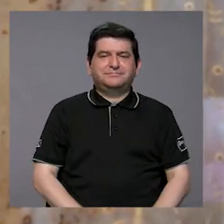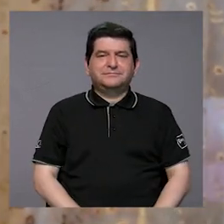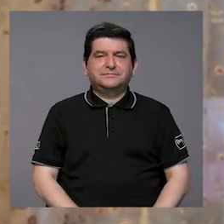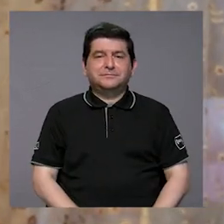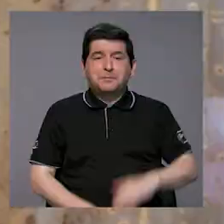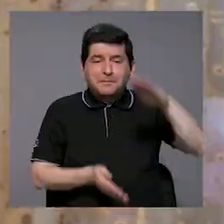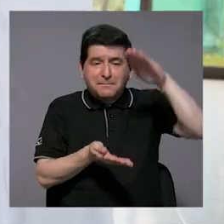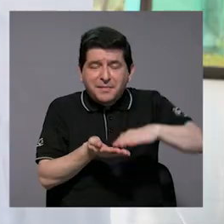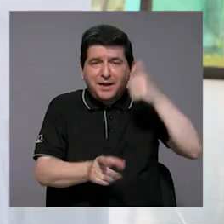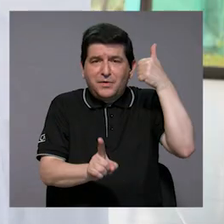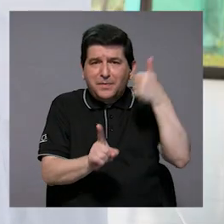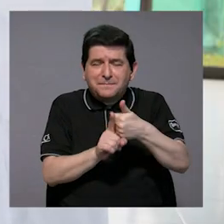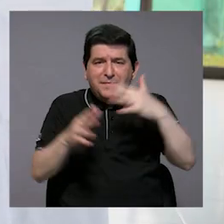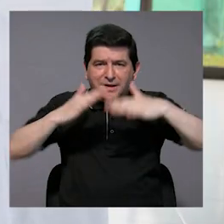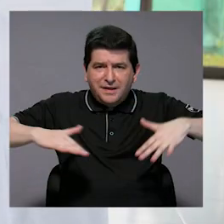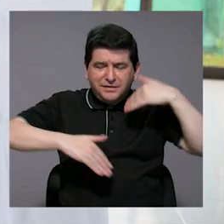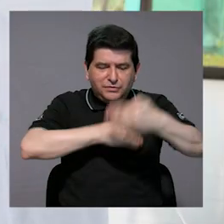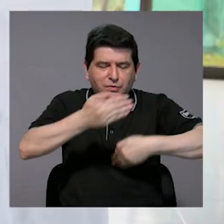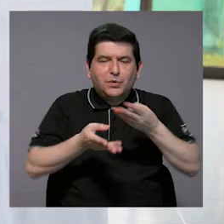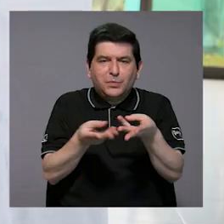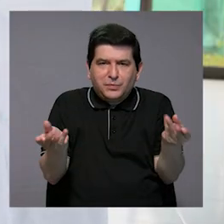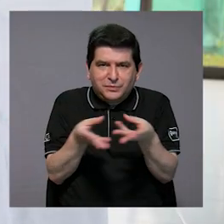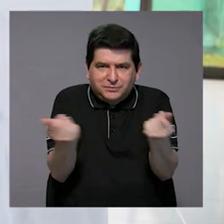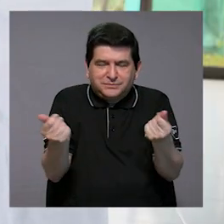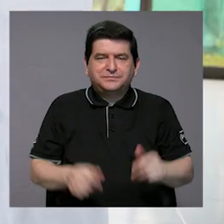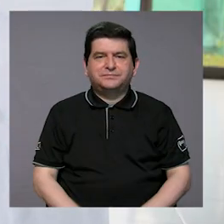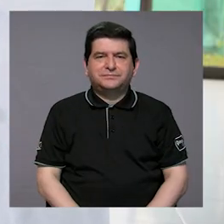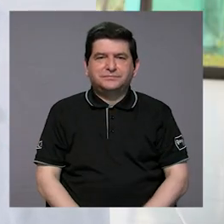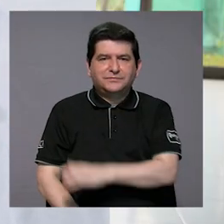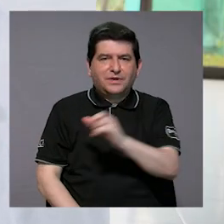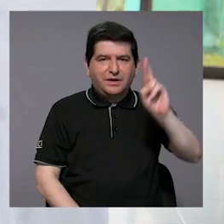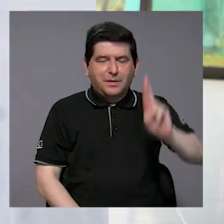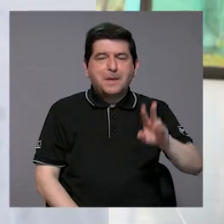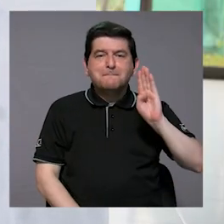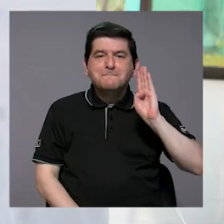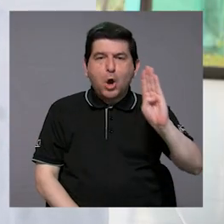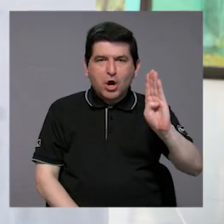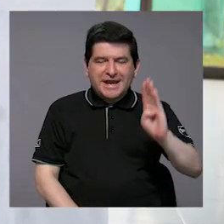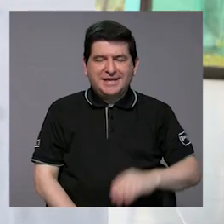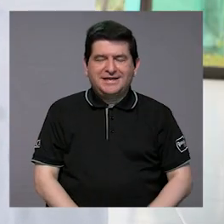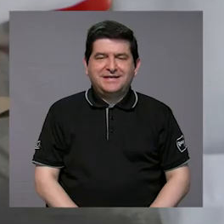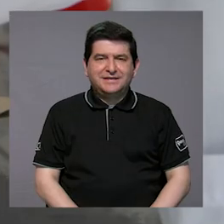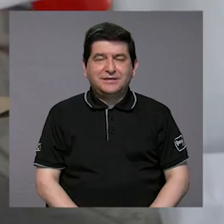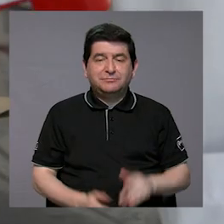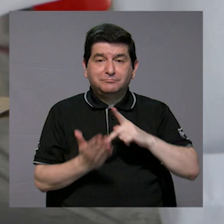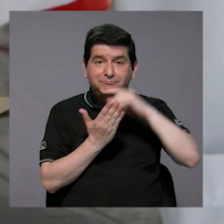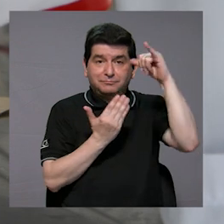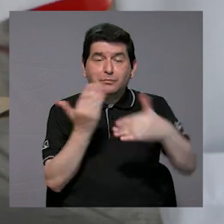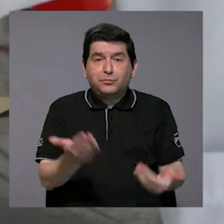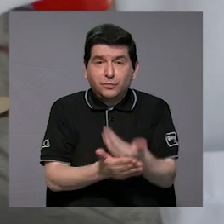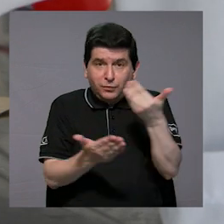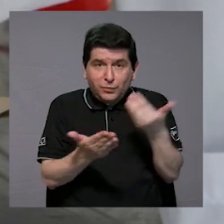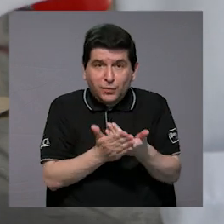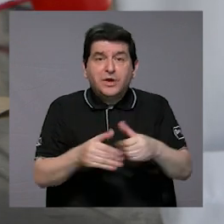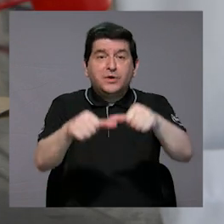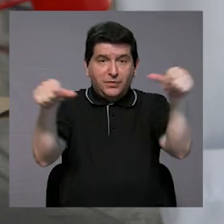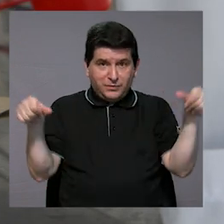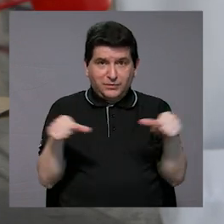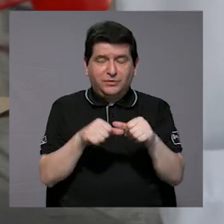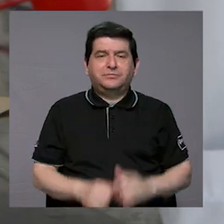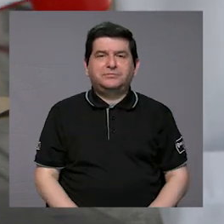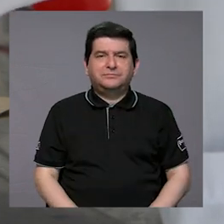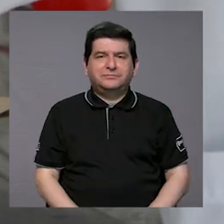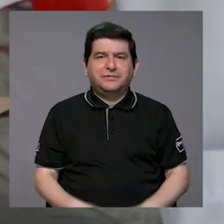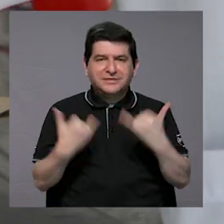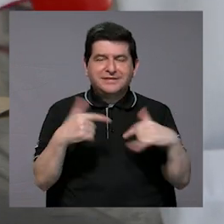de estos animales y a su bajo impacto ambiental durante la producción. En Costa Rica, BioCric es un proyecto